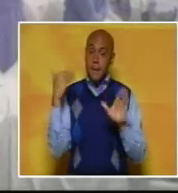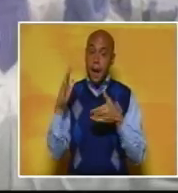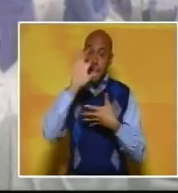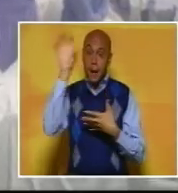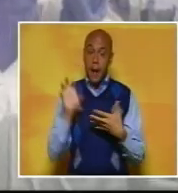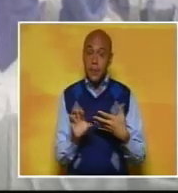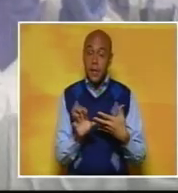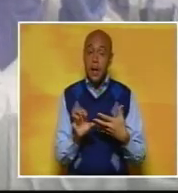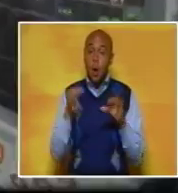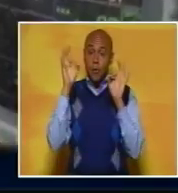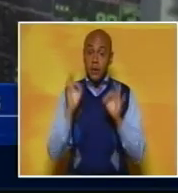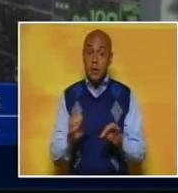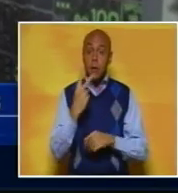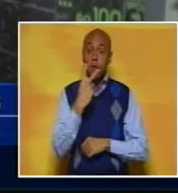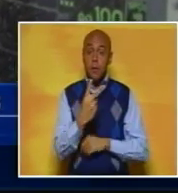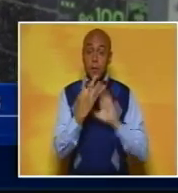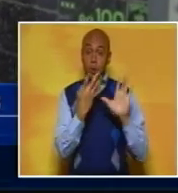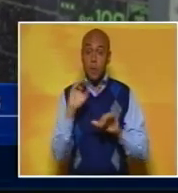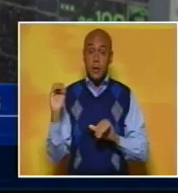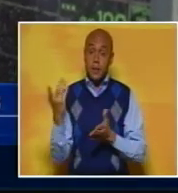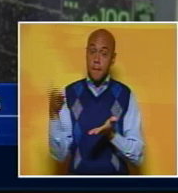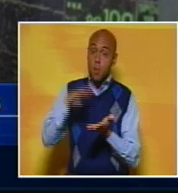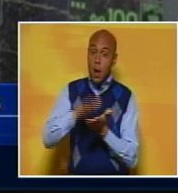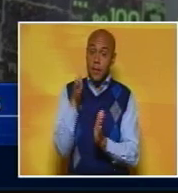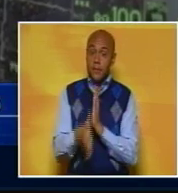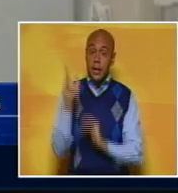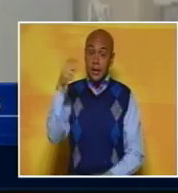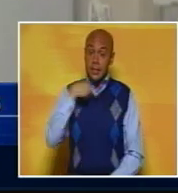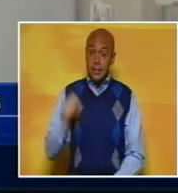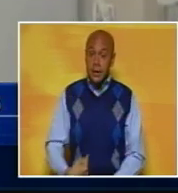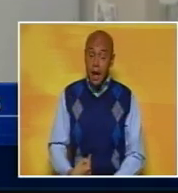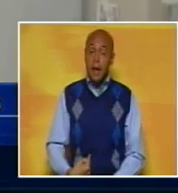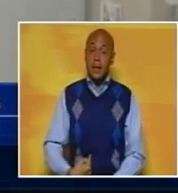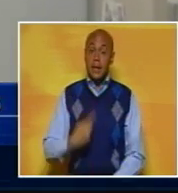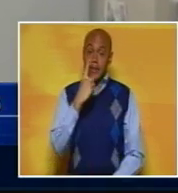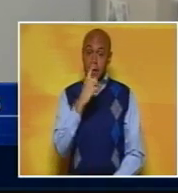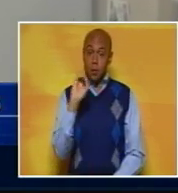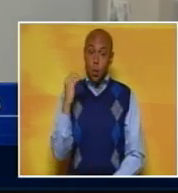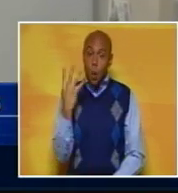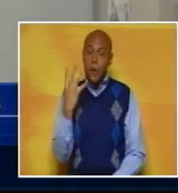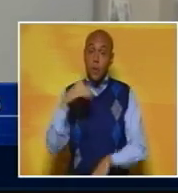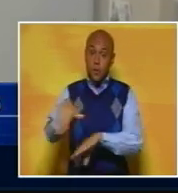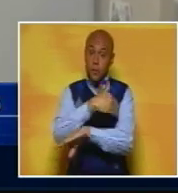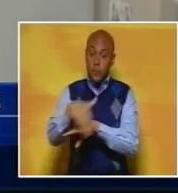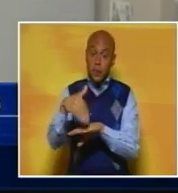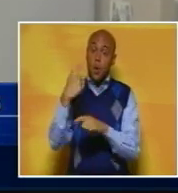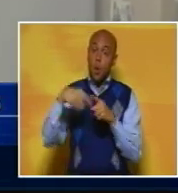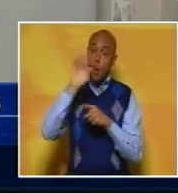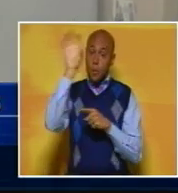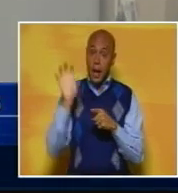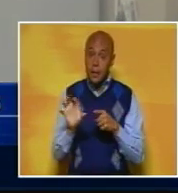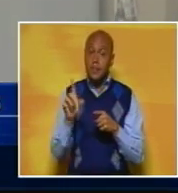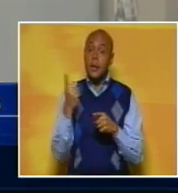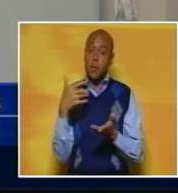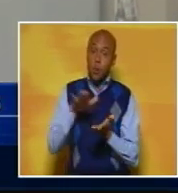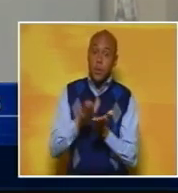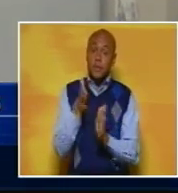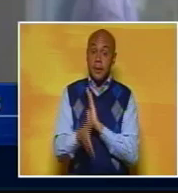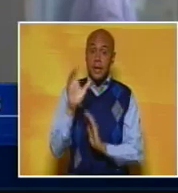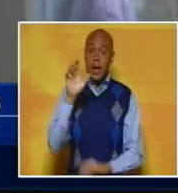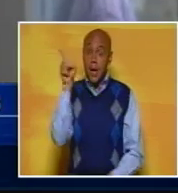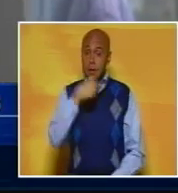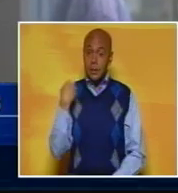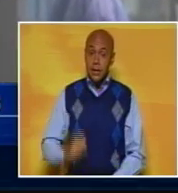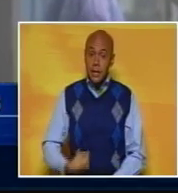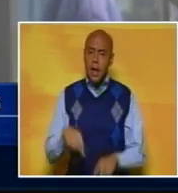momento hay 2.900 muertes en el país asiático y 104 en el extranjero. Sin embargo, China mantiene una tendencia baja